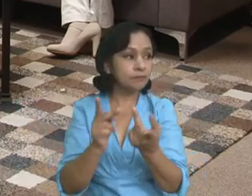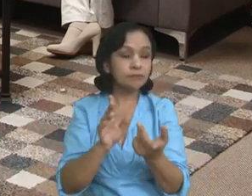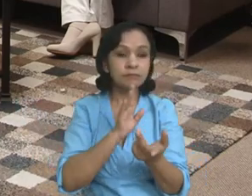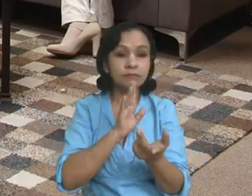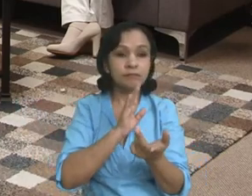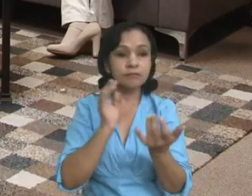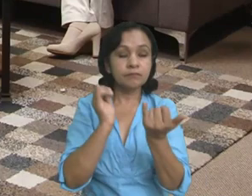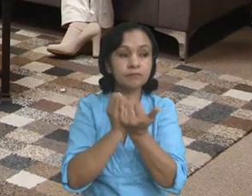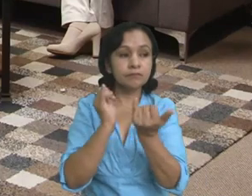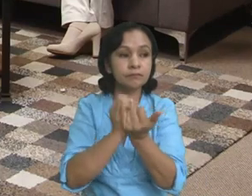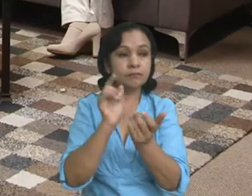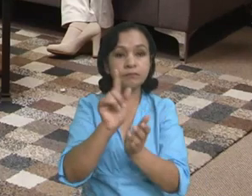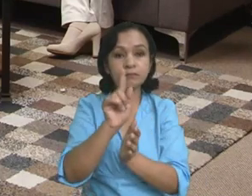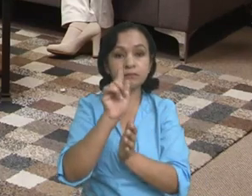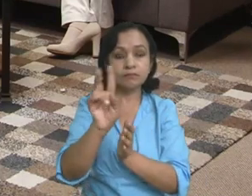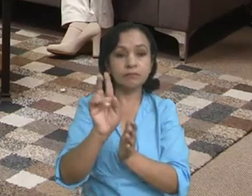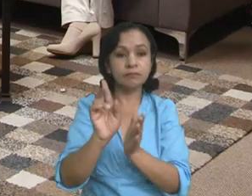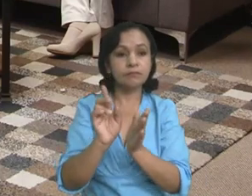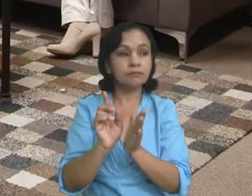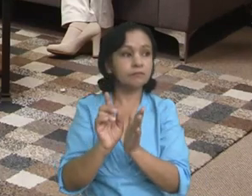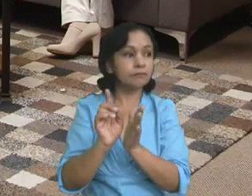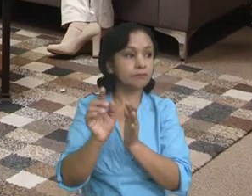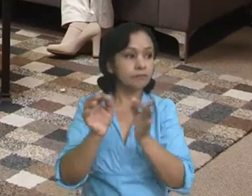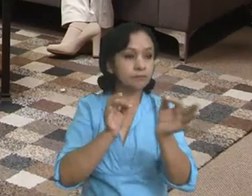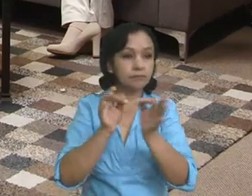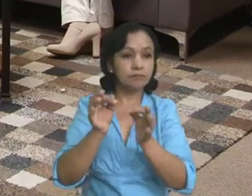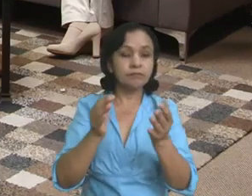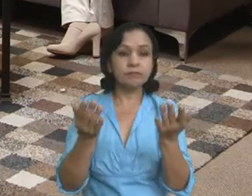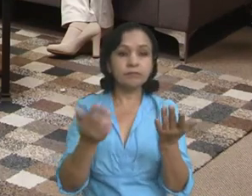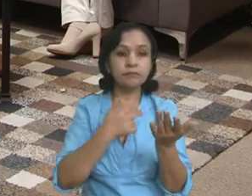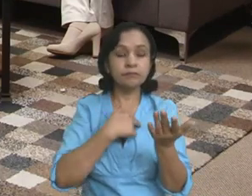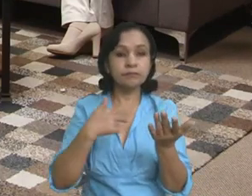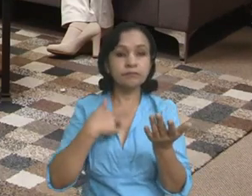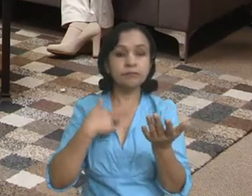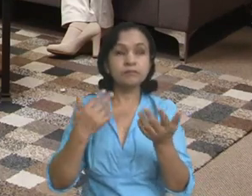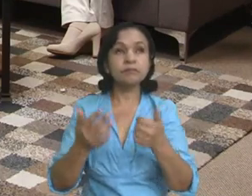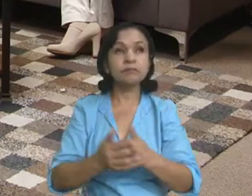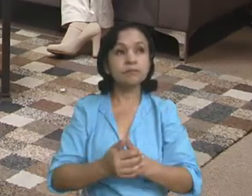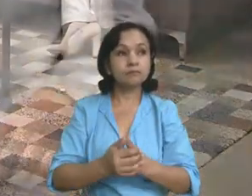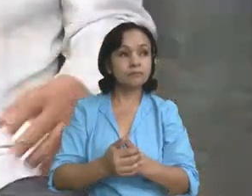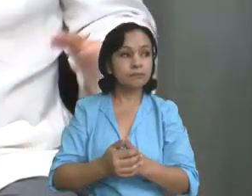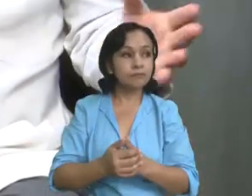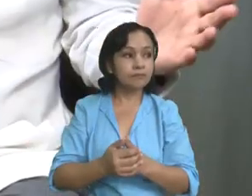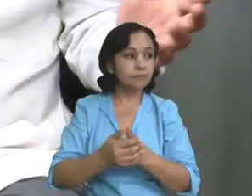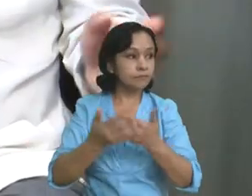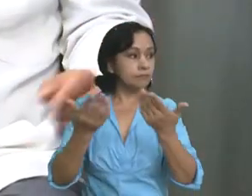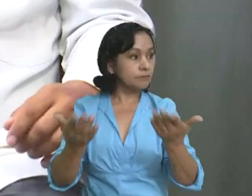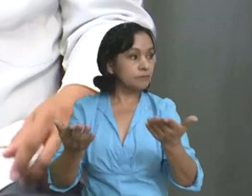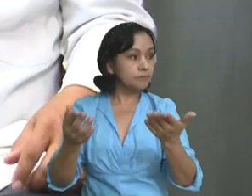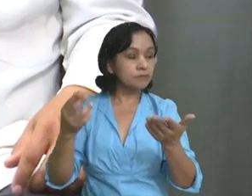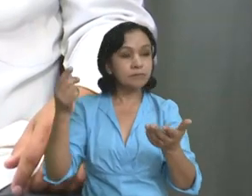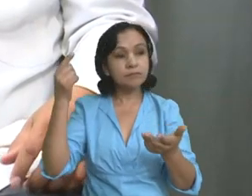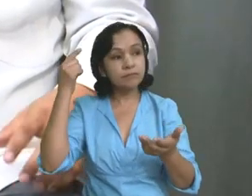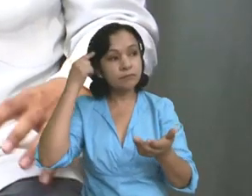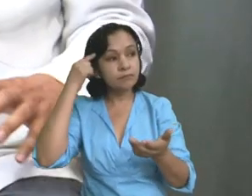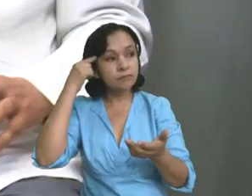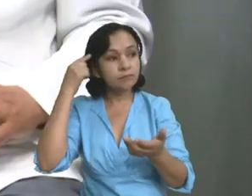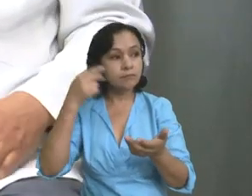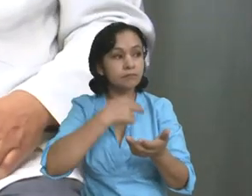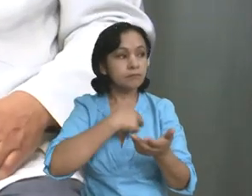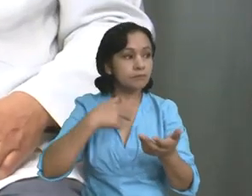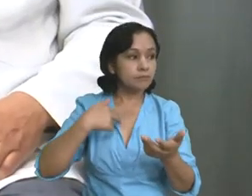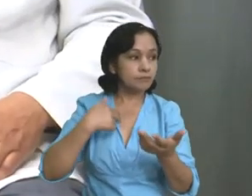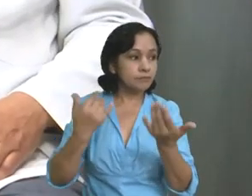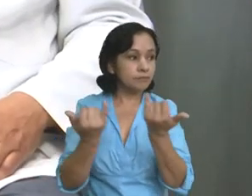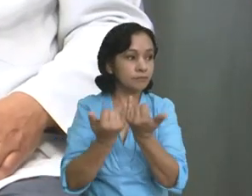del canal parlamentario, un minuto para hacer. Sí, yo creo que me uno al pensamiento de mis compañeros. Yo pienso que es el